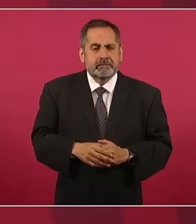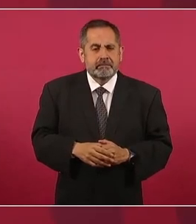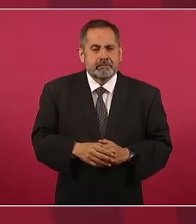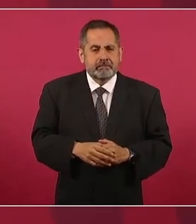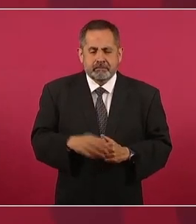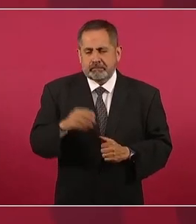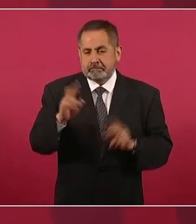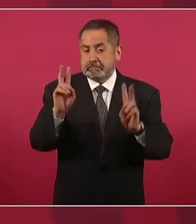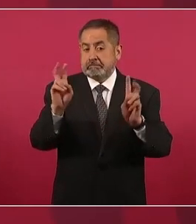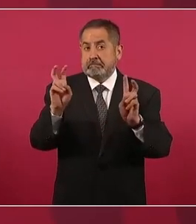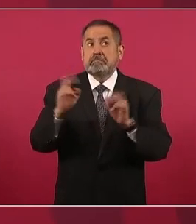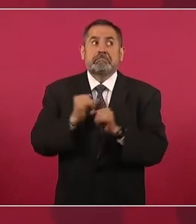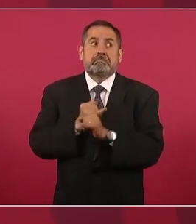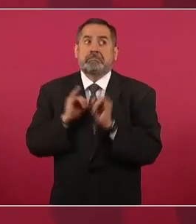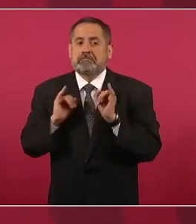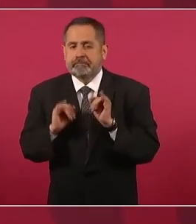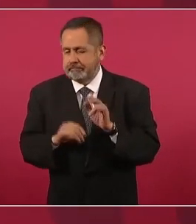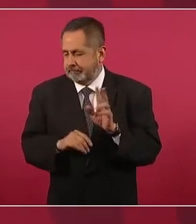los pseudo